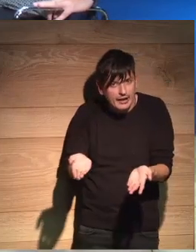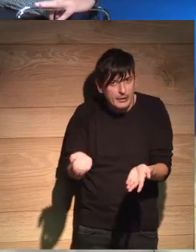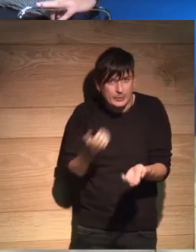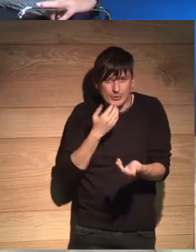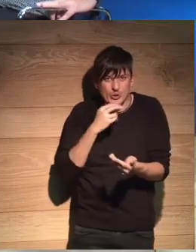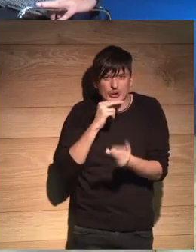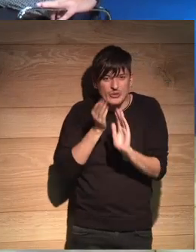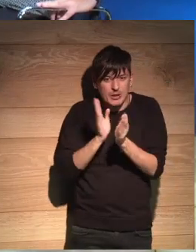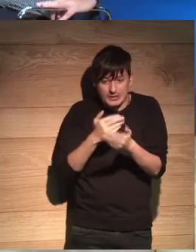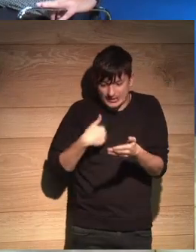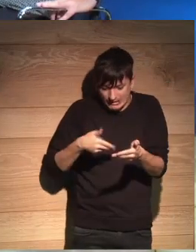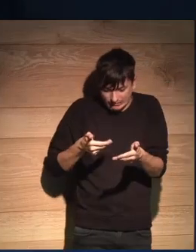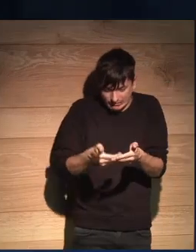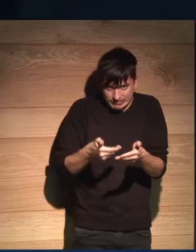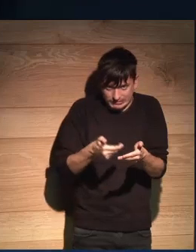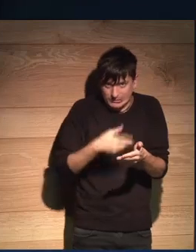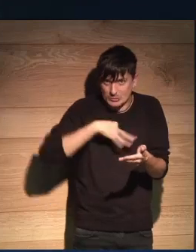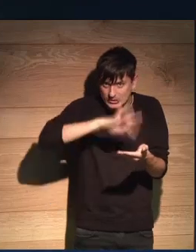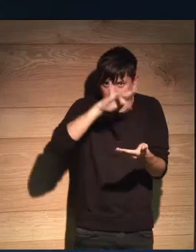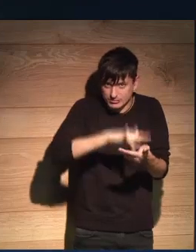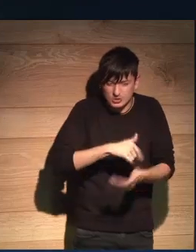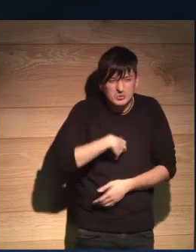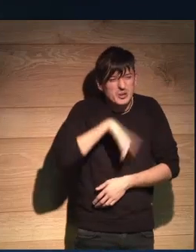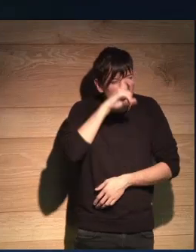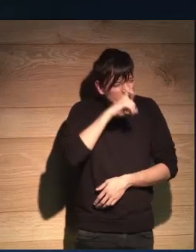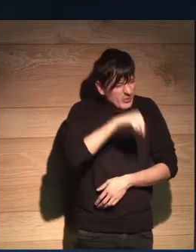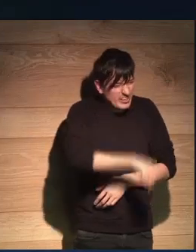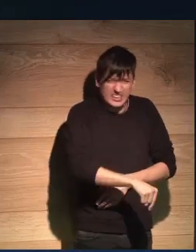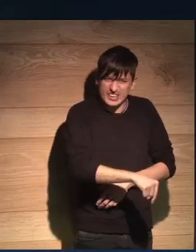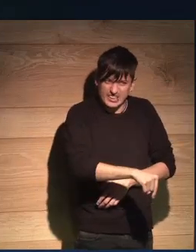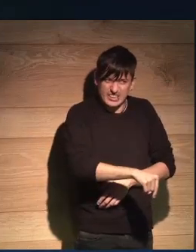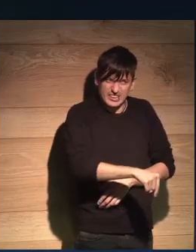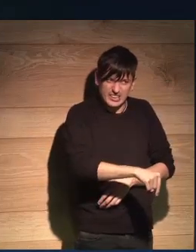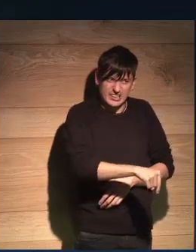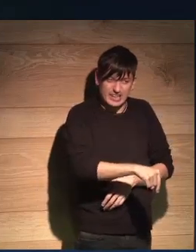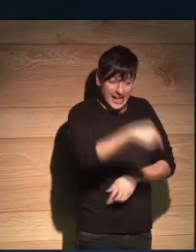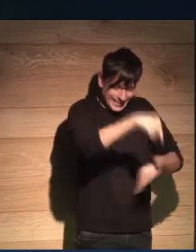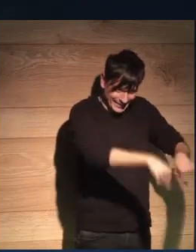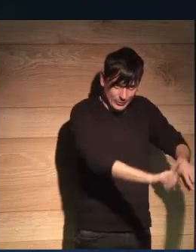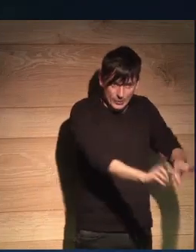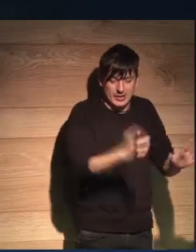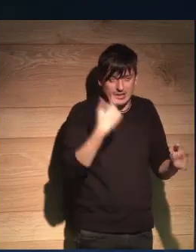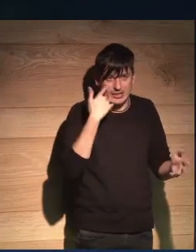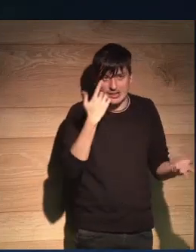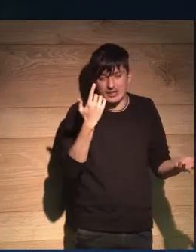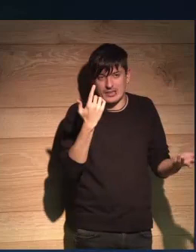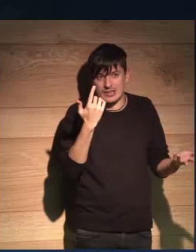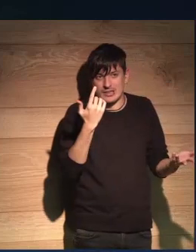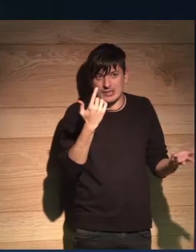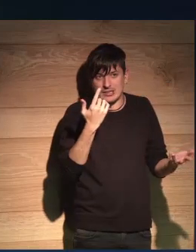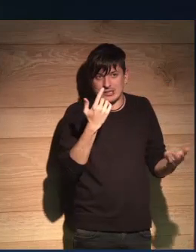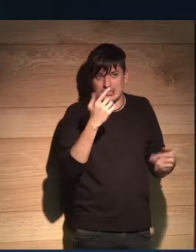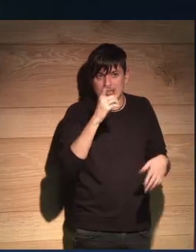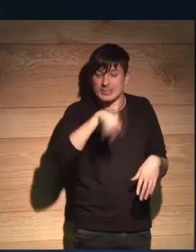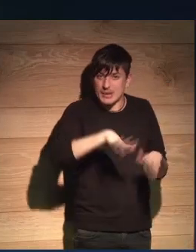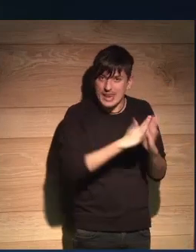esto está mucho más cerca de lo que nosotros parecemos. Yo me acuerdo aquí que hubo aquí, quiero decir aquí no. Y también lo